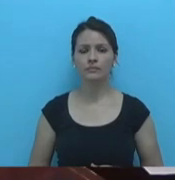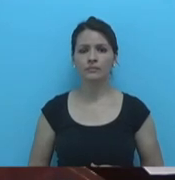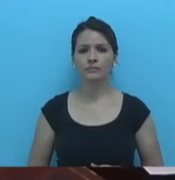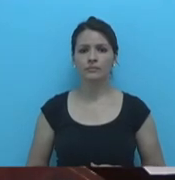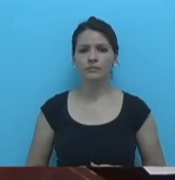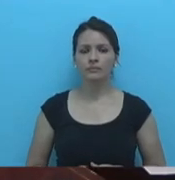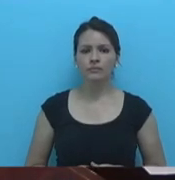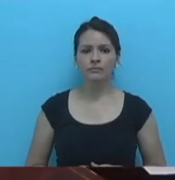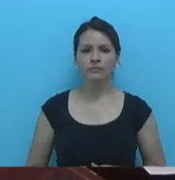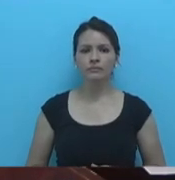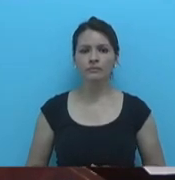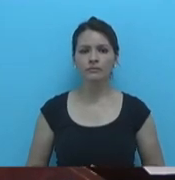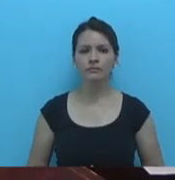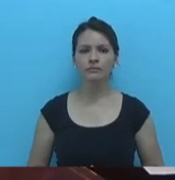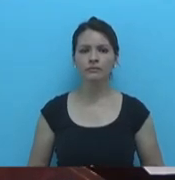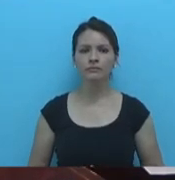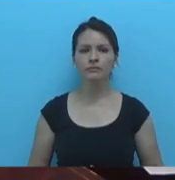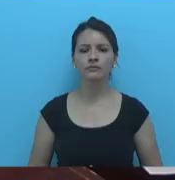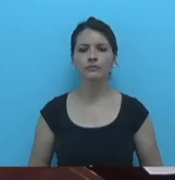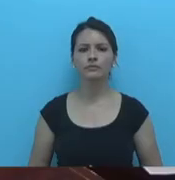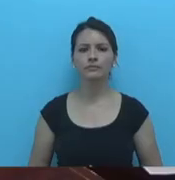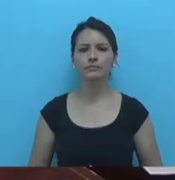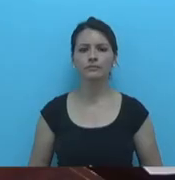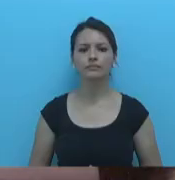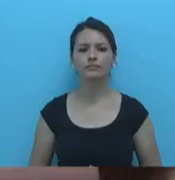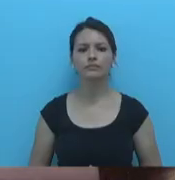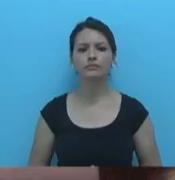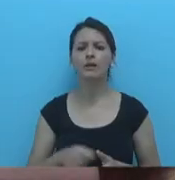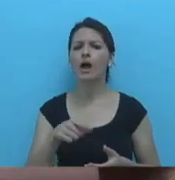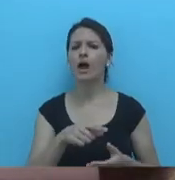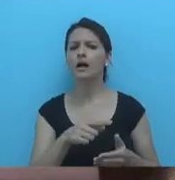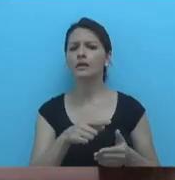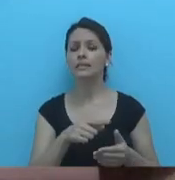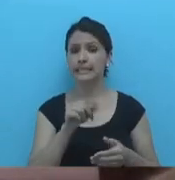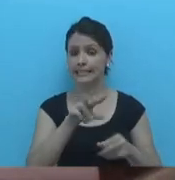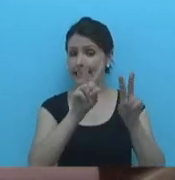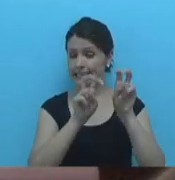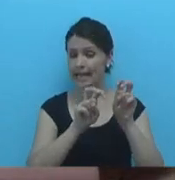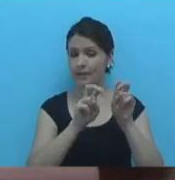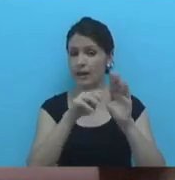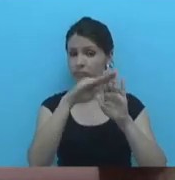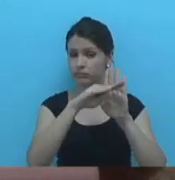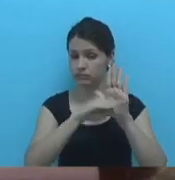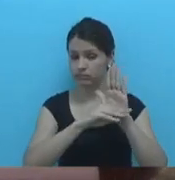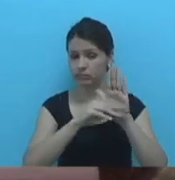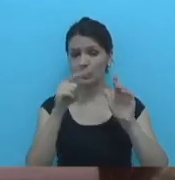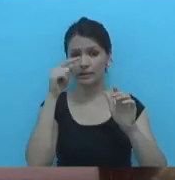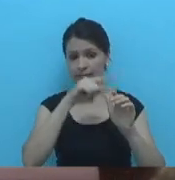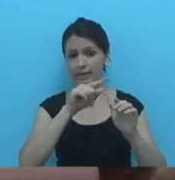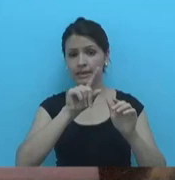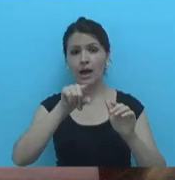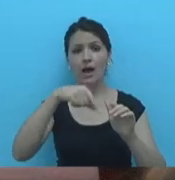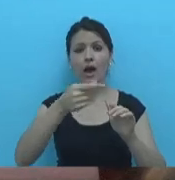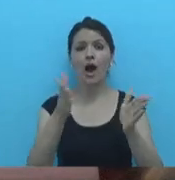Diputado Burri, tiene usted la palabra. Gracias, presidente. Para solicitar con el tratamiento del punto 7 que acabamos de aprobar la preferencia,